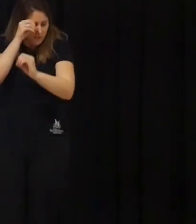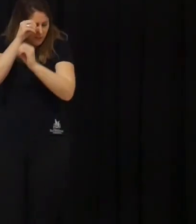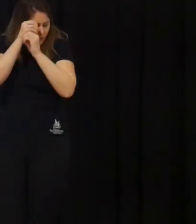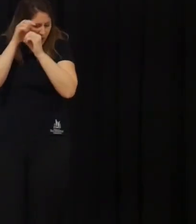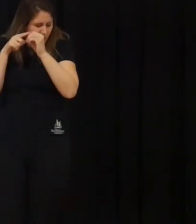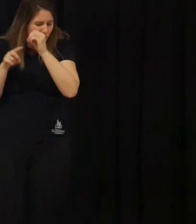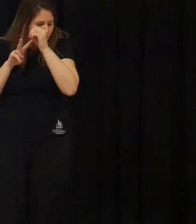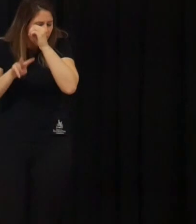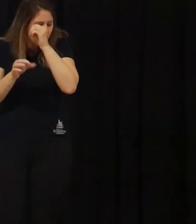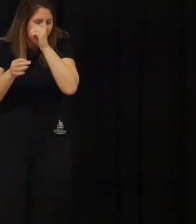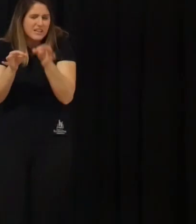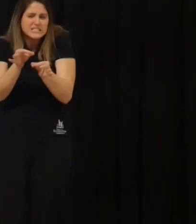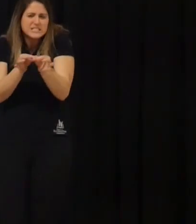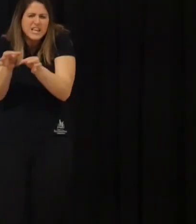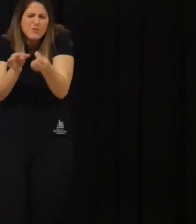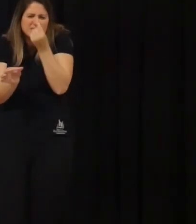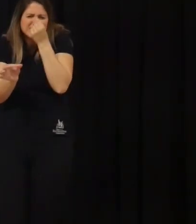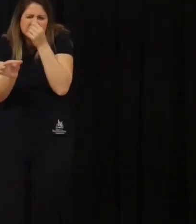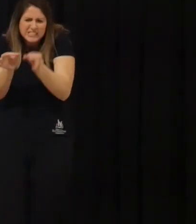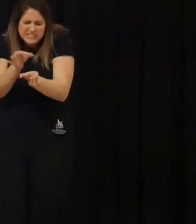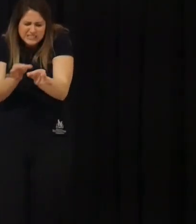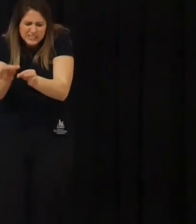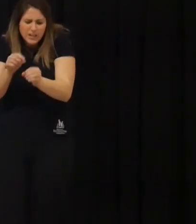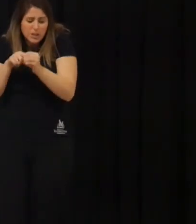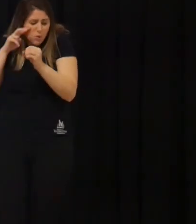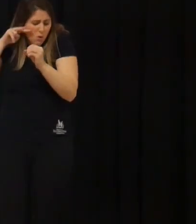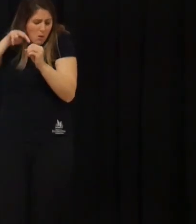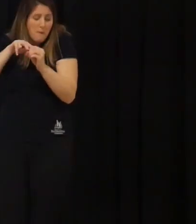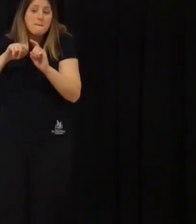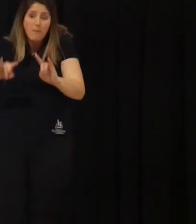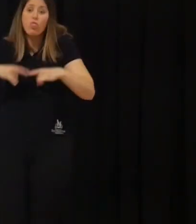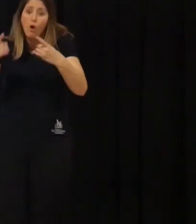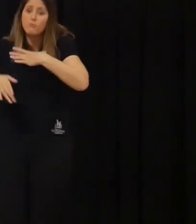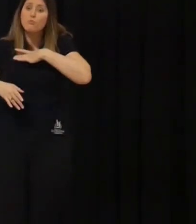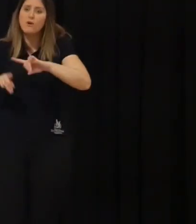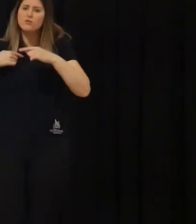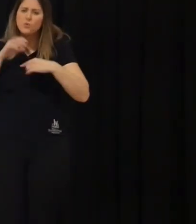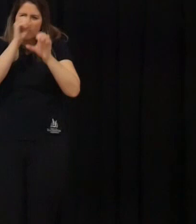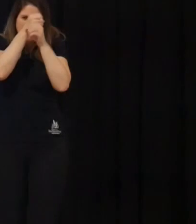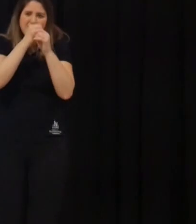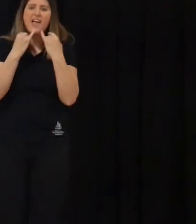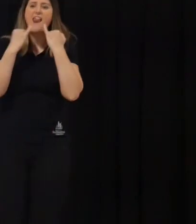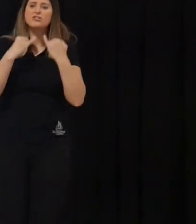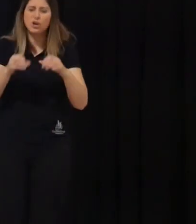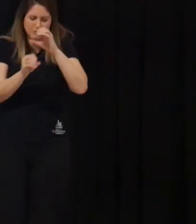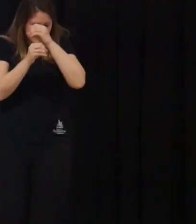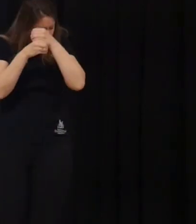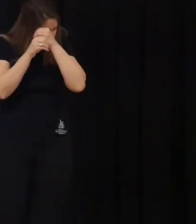de pequeñas celulitas. Y aún podemos seguir viendo más. Utilizamos un microscopio electrónico.